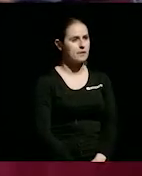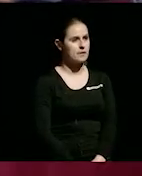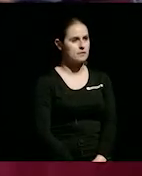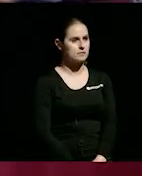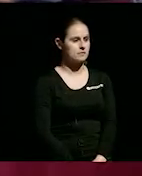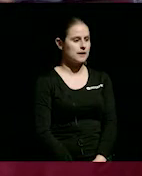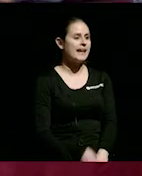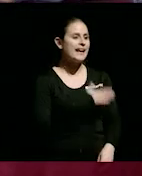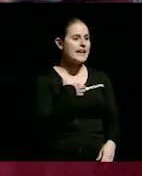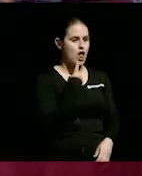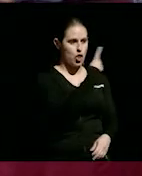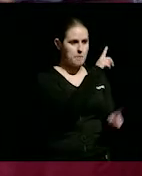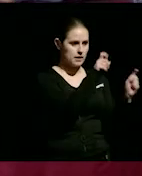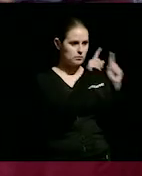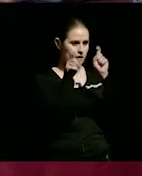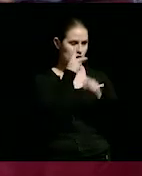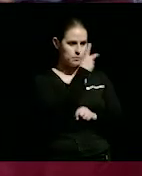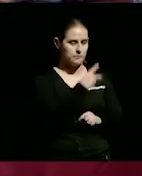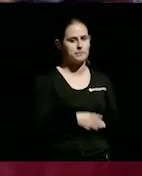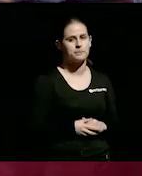Quería hacer dos preguntas.